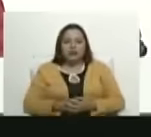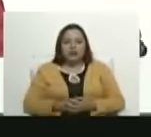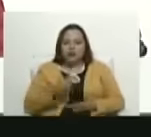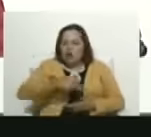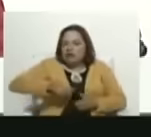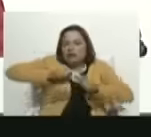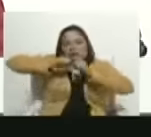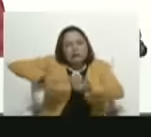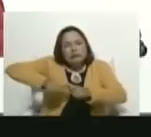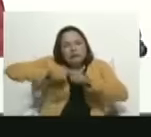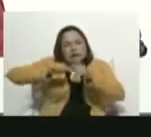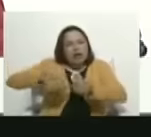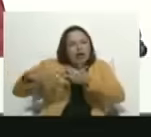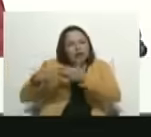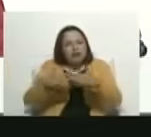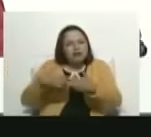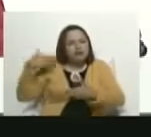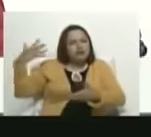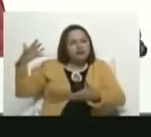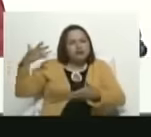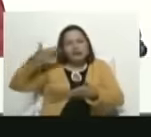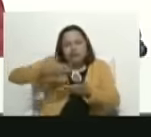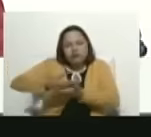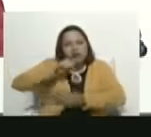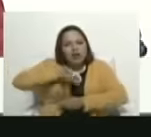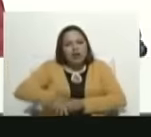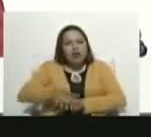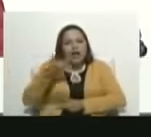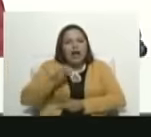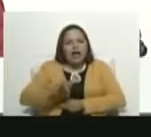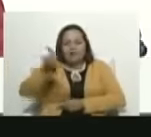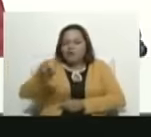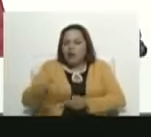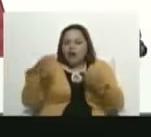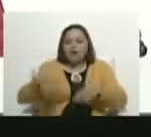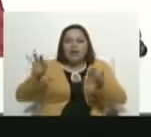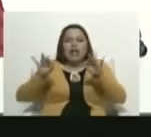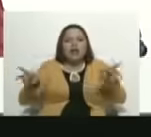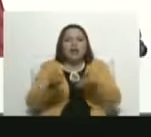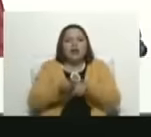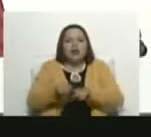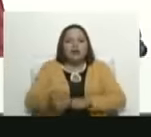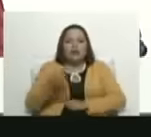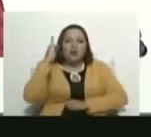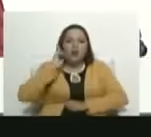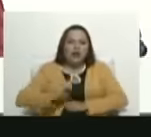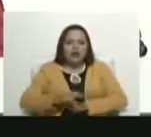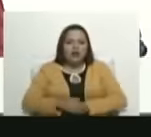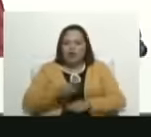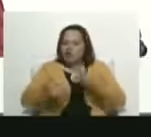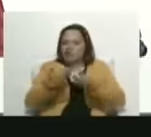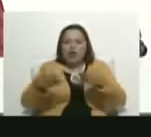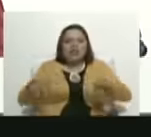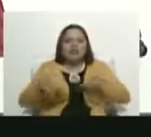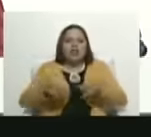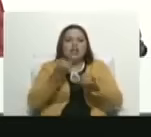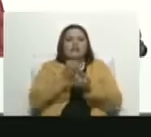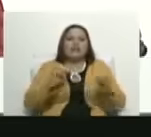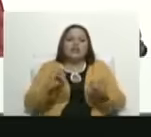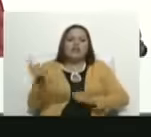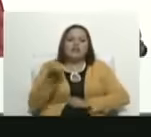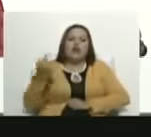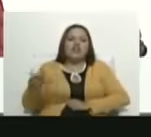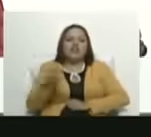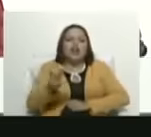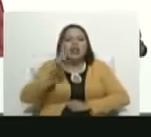luchando. Y tuvimos un ser especial como el padre Bolívar, que no se conformó con la independencia de Venezuela, sino